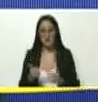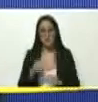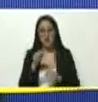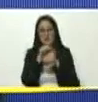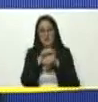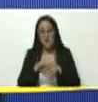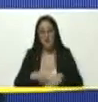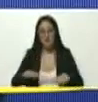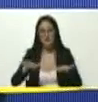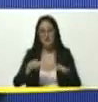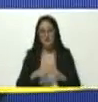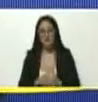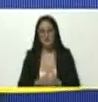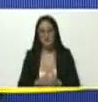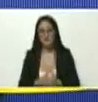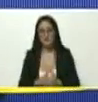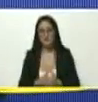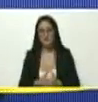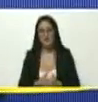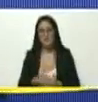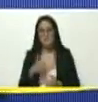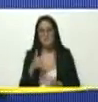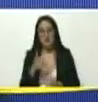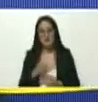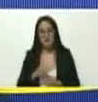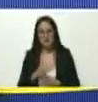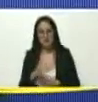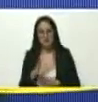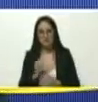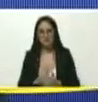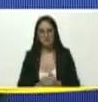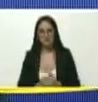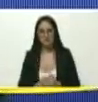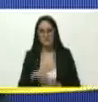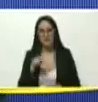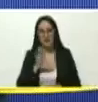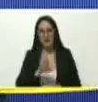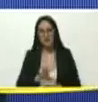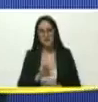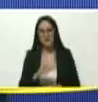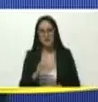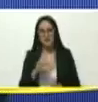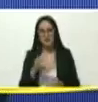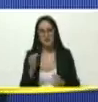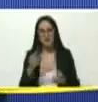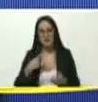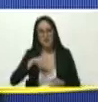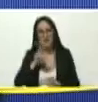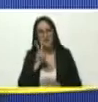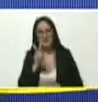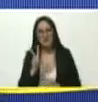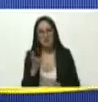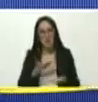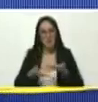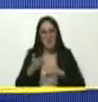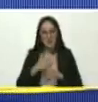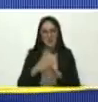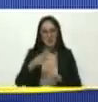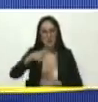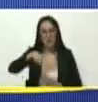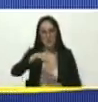influencia, con cada vez más determinación. Esa es nuestra visión que compartimos con usted,